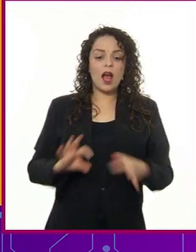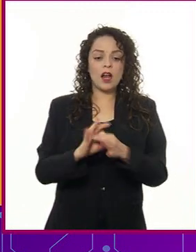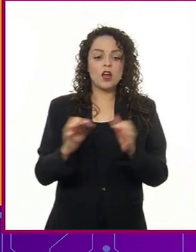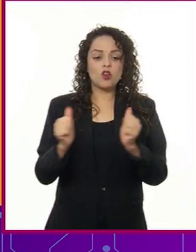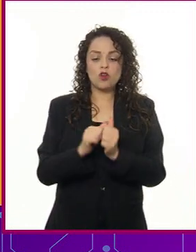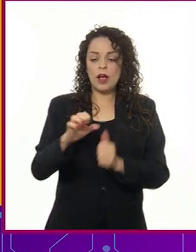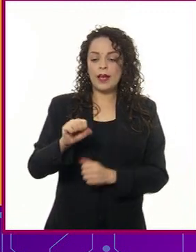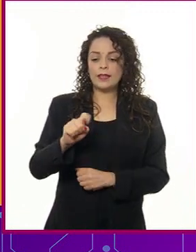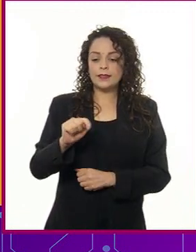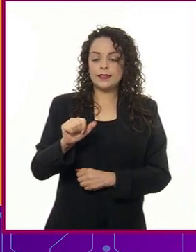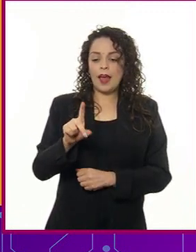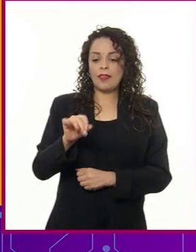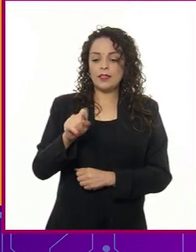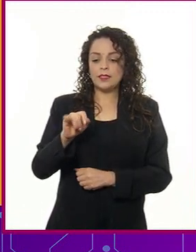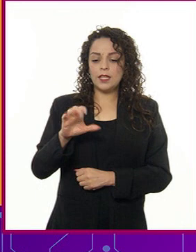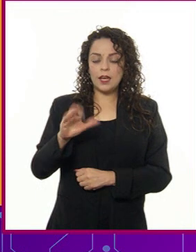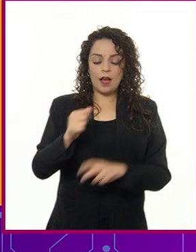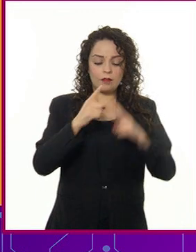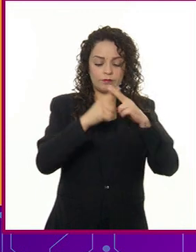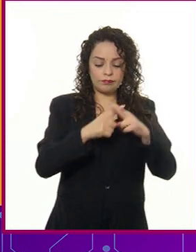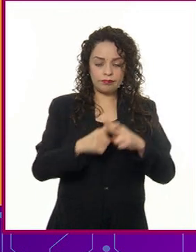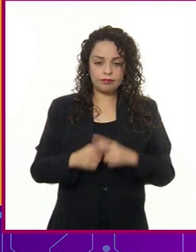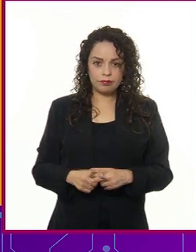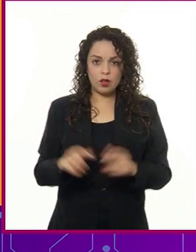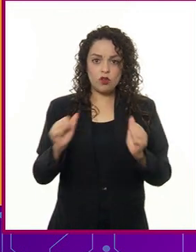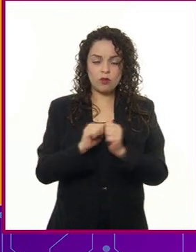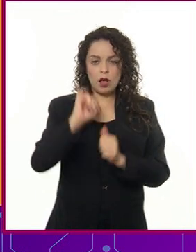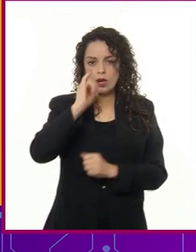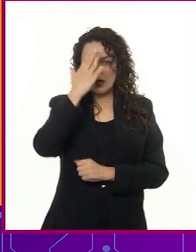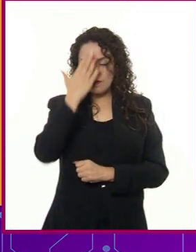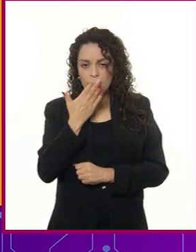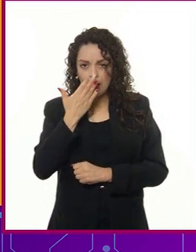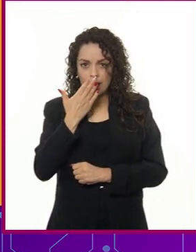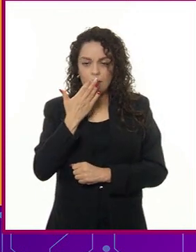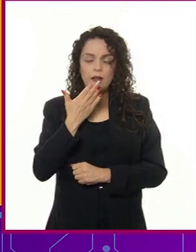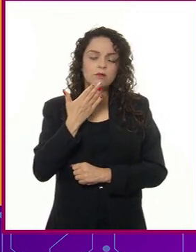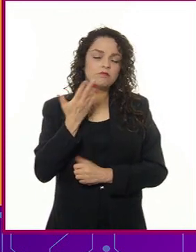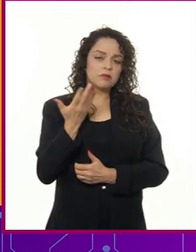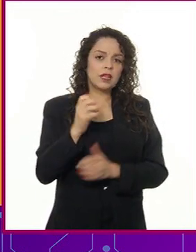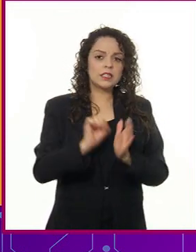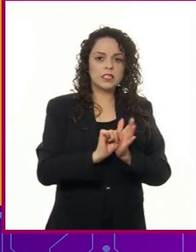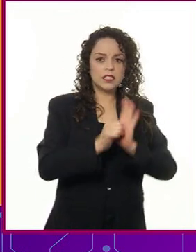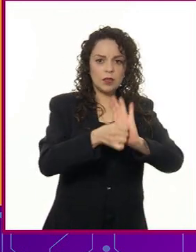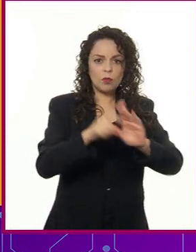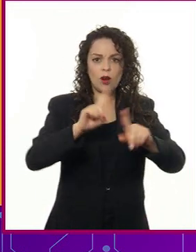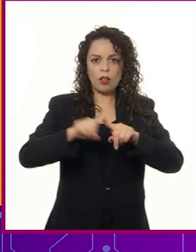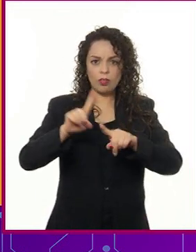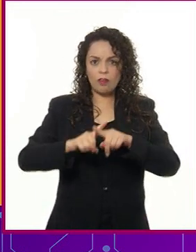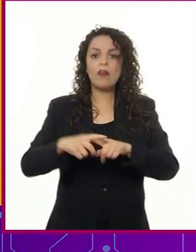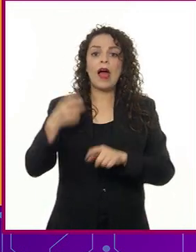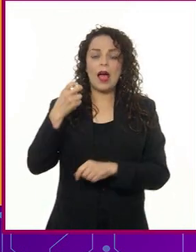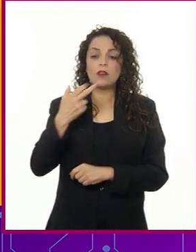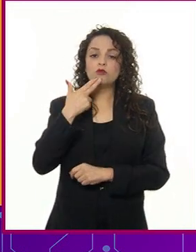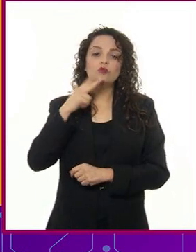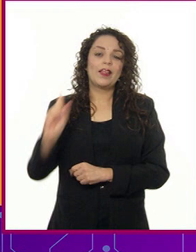En tecnología comunica con imágenes, símbolos o formas gráficas los resultados arrojados de alguna investigación de campo para la